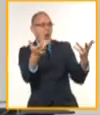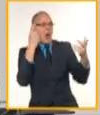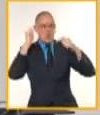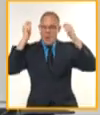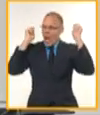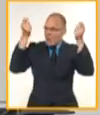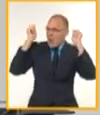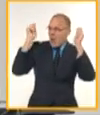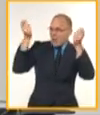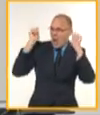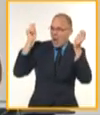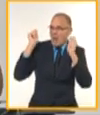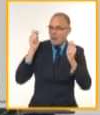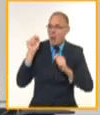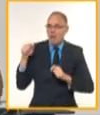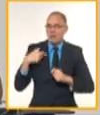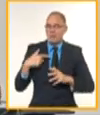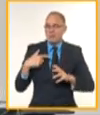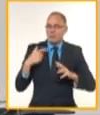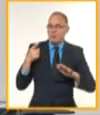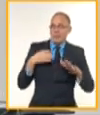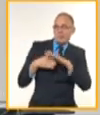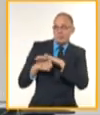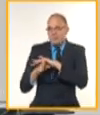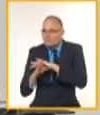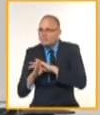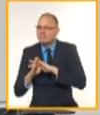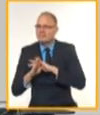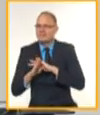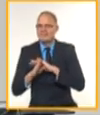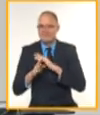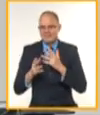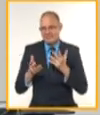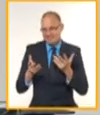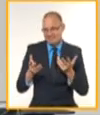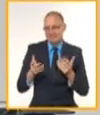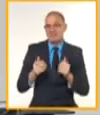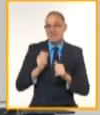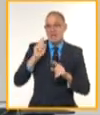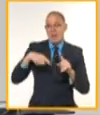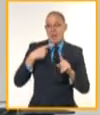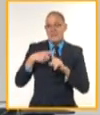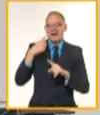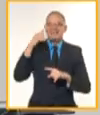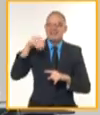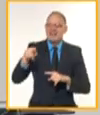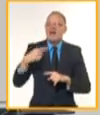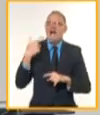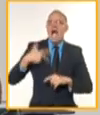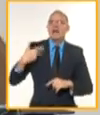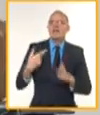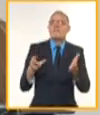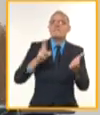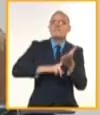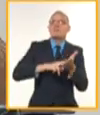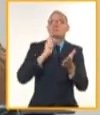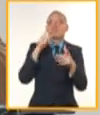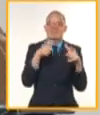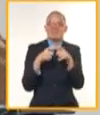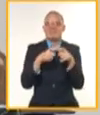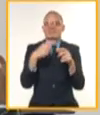sino la amenaza más próximas que ha hecho, que es la de abandonar el Mercosur, una integración que hasta ahora